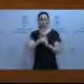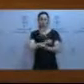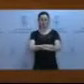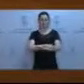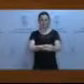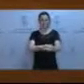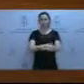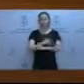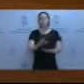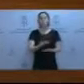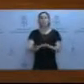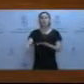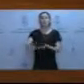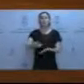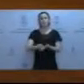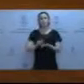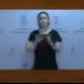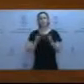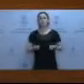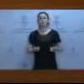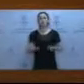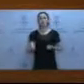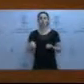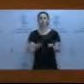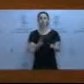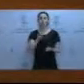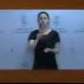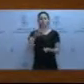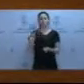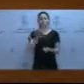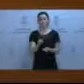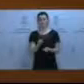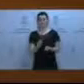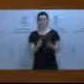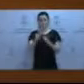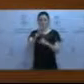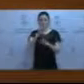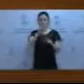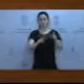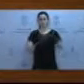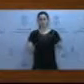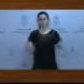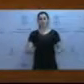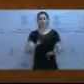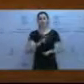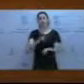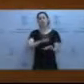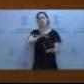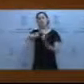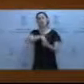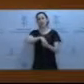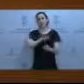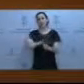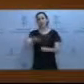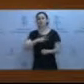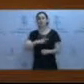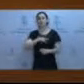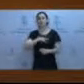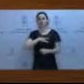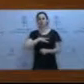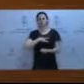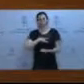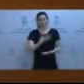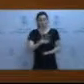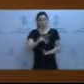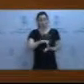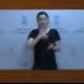Habían solicitado que se regulase el incremento del 1% de las retribuciones del personal al servicio del sector público, que, por cierto, ya estaba recogido en una legislación